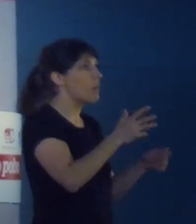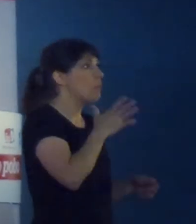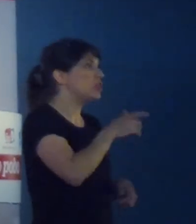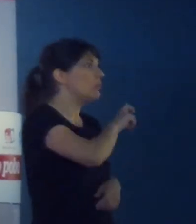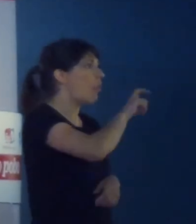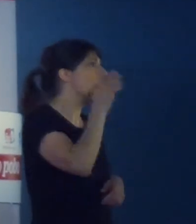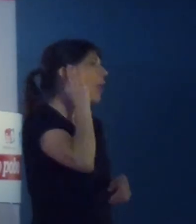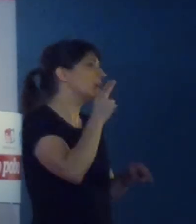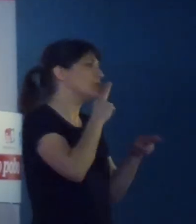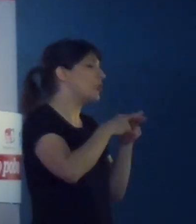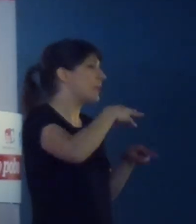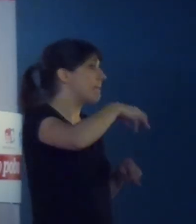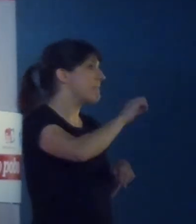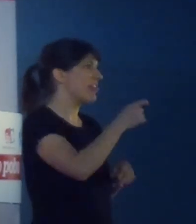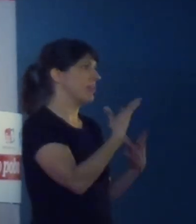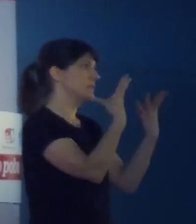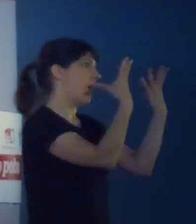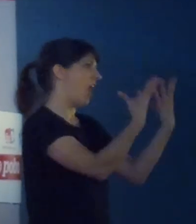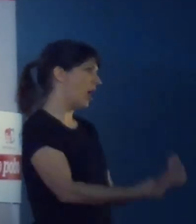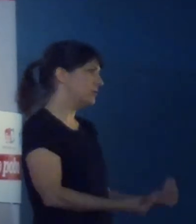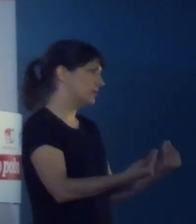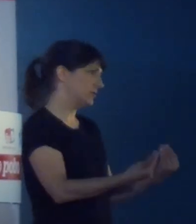narcotraficantes, da Nova de Arón.